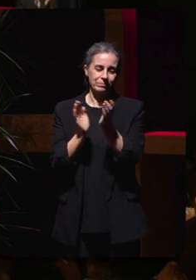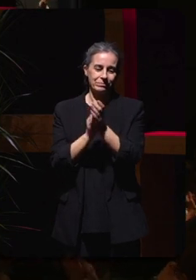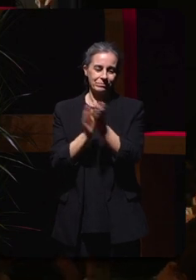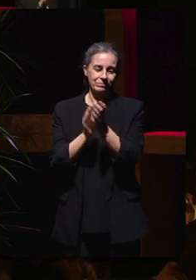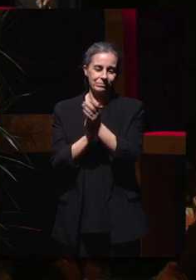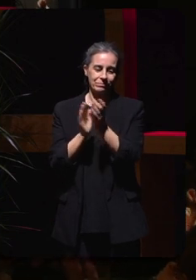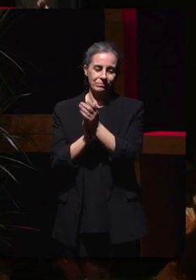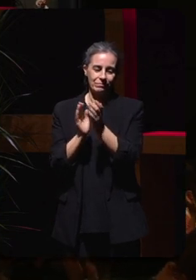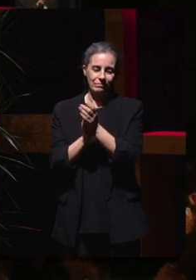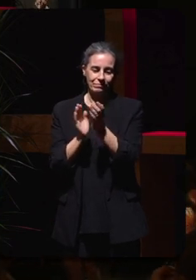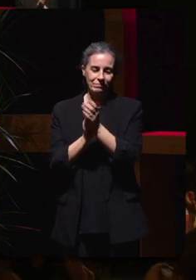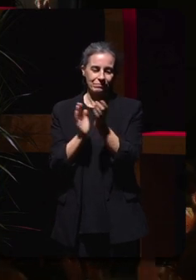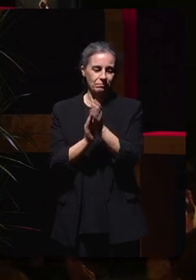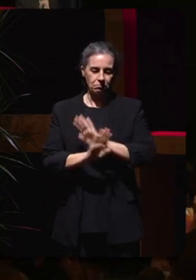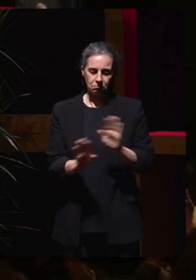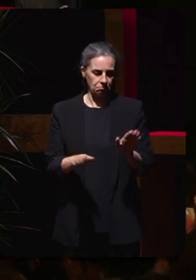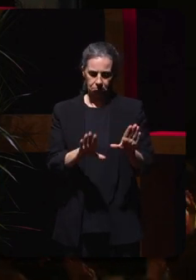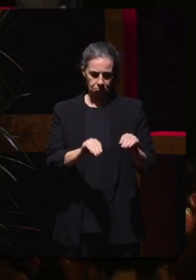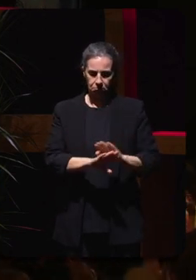Bueno, ahí. Bueno.